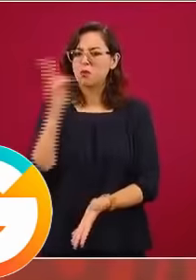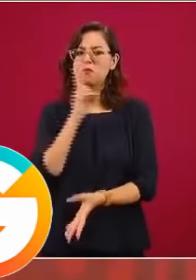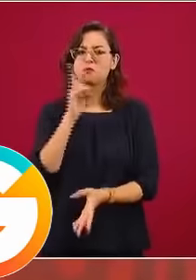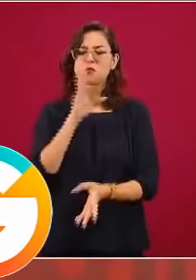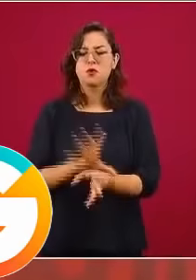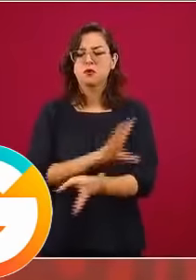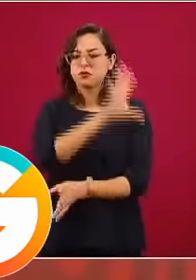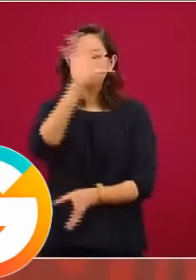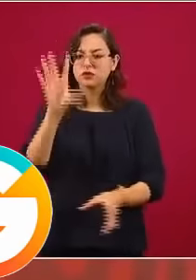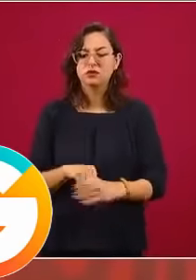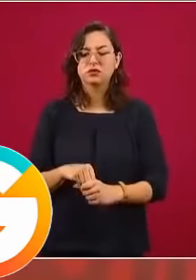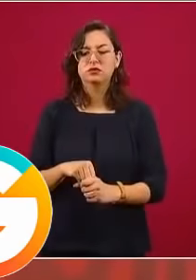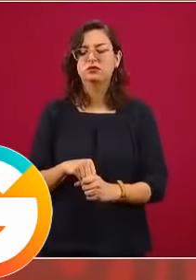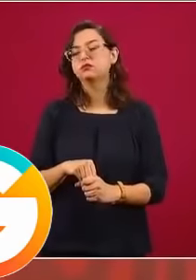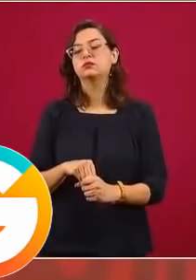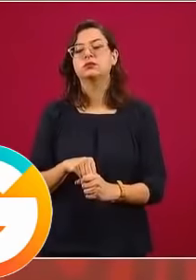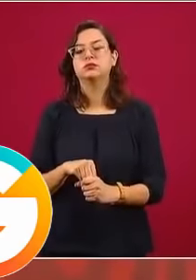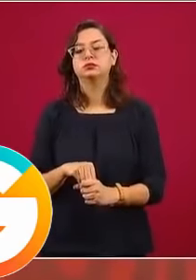y que